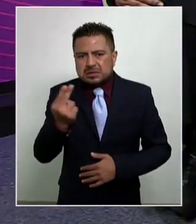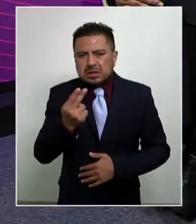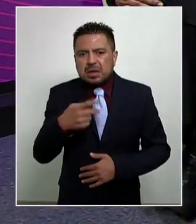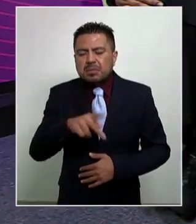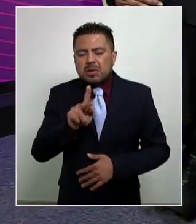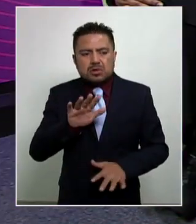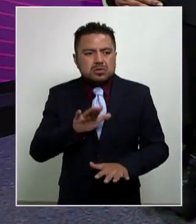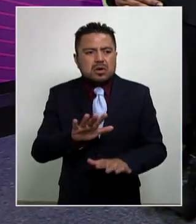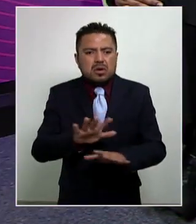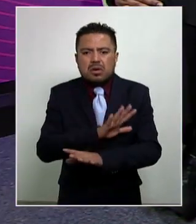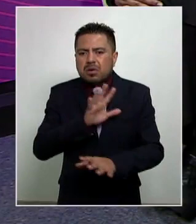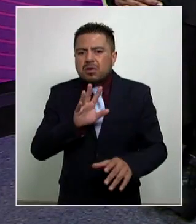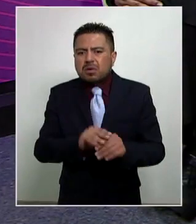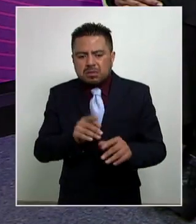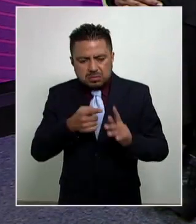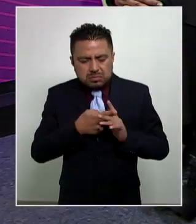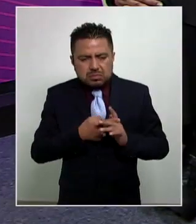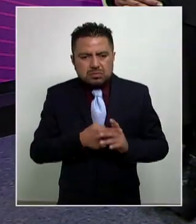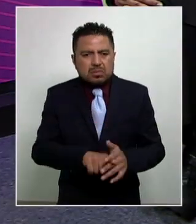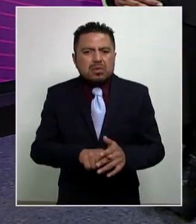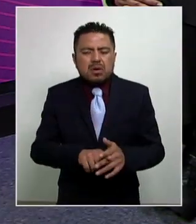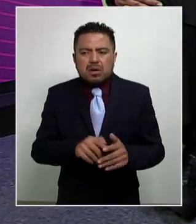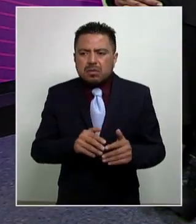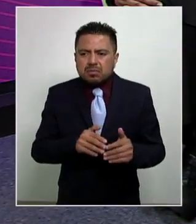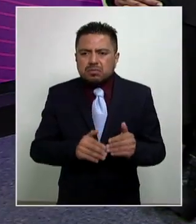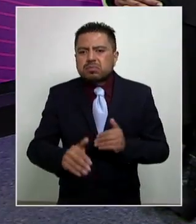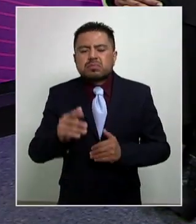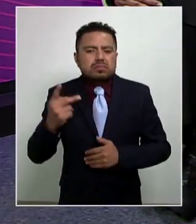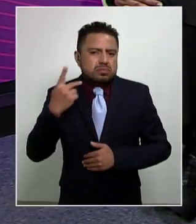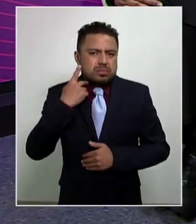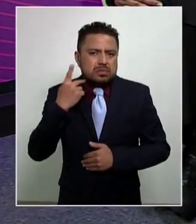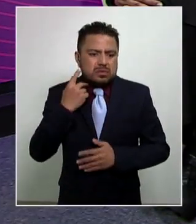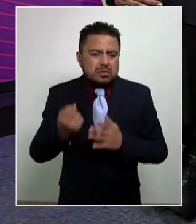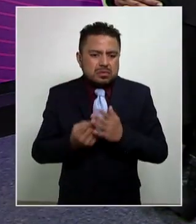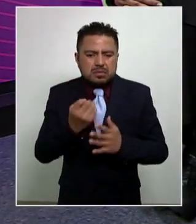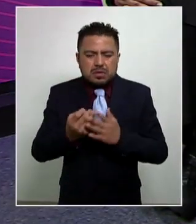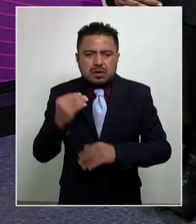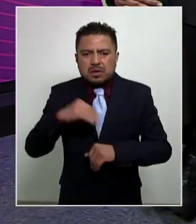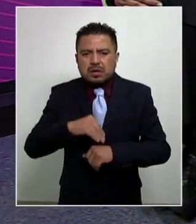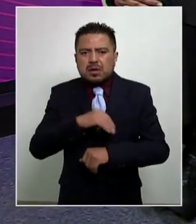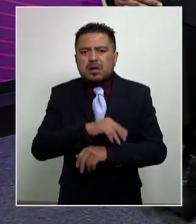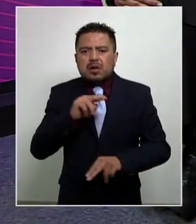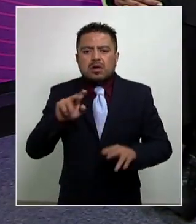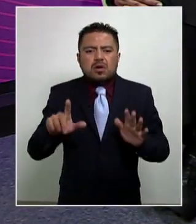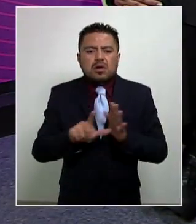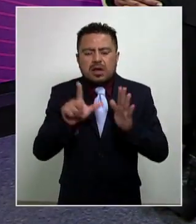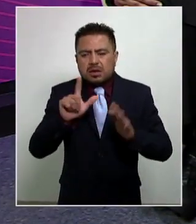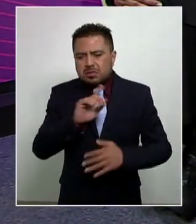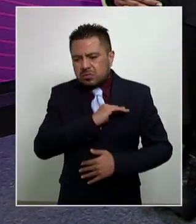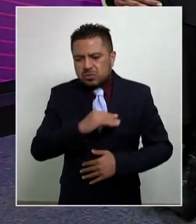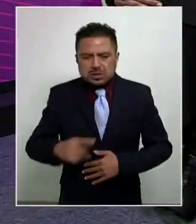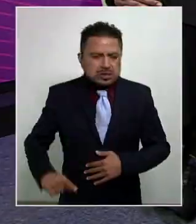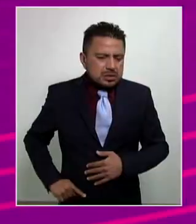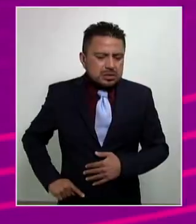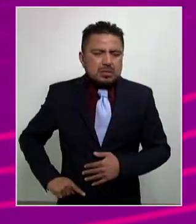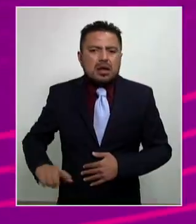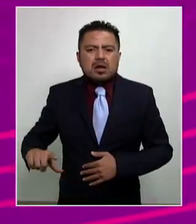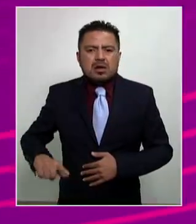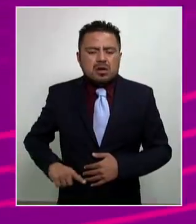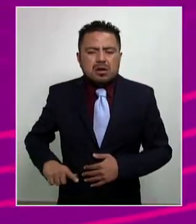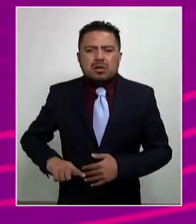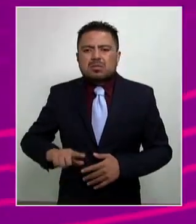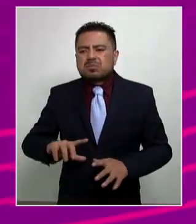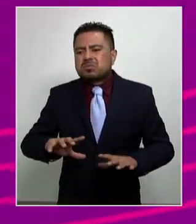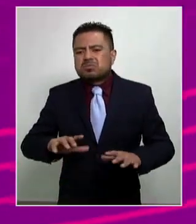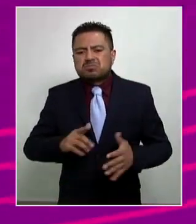pero sobre todo un punto de partida para generar política pública a nivel local, federal, municipal, presupuestos,